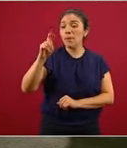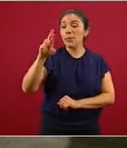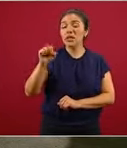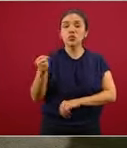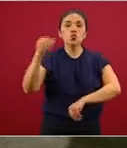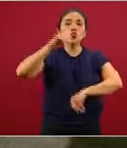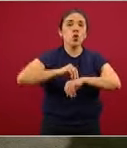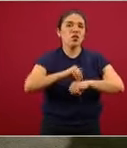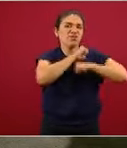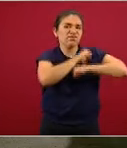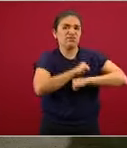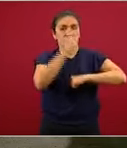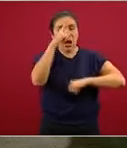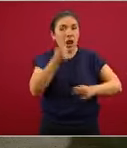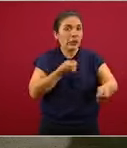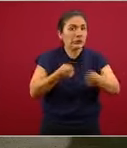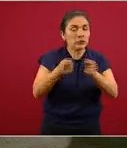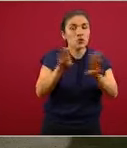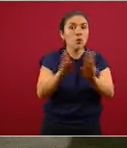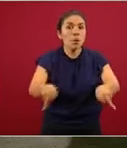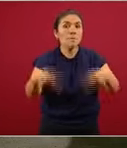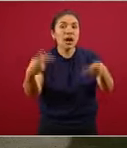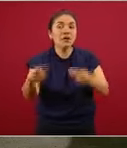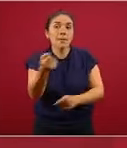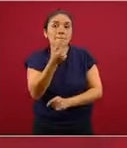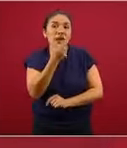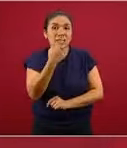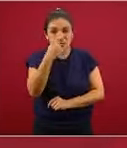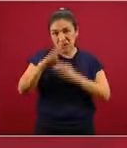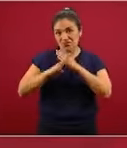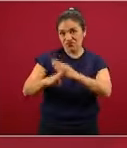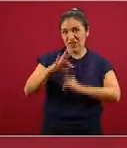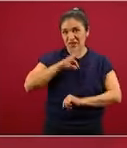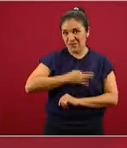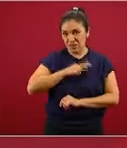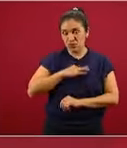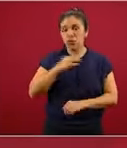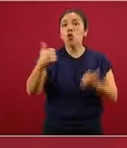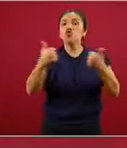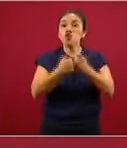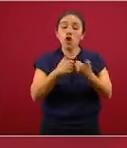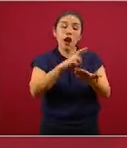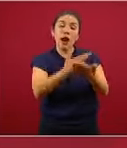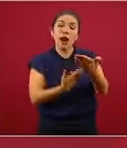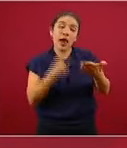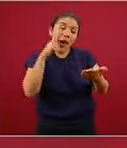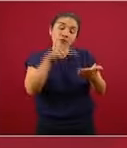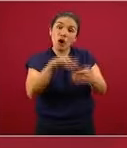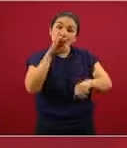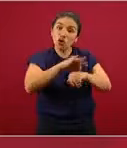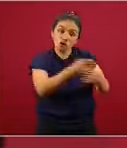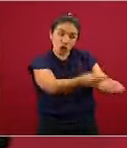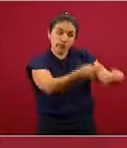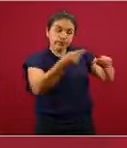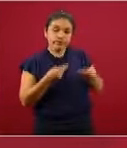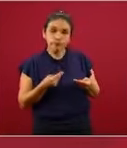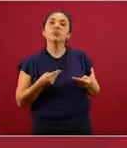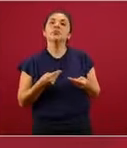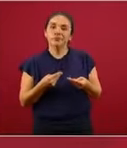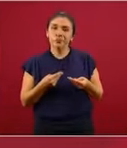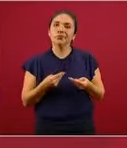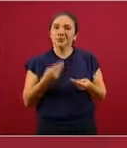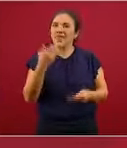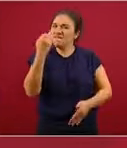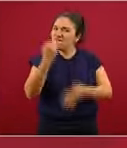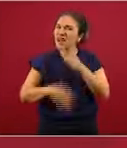un mecanismo para regular la venta de antibióticos contra receta médica. Desde luego hay un reto